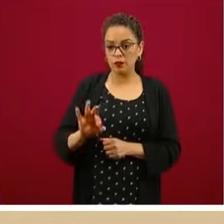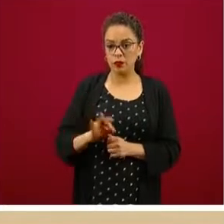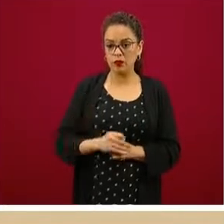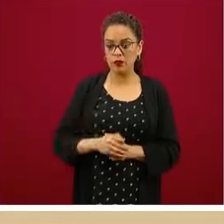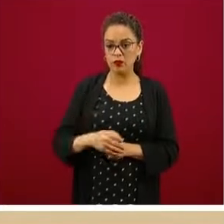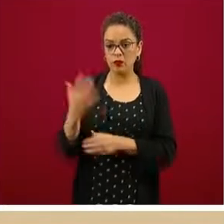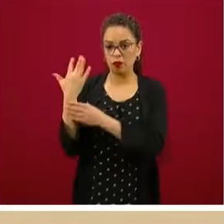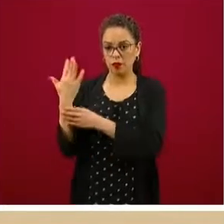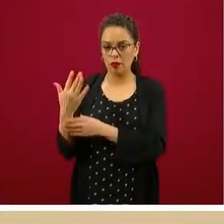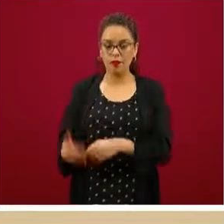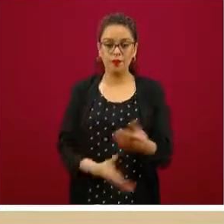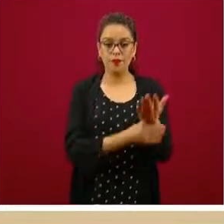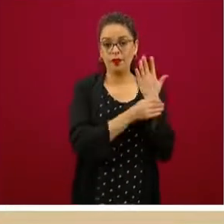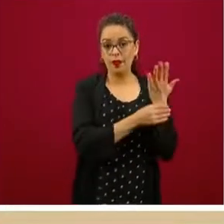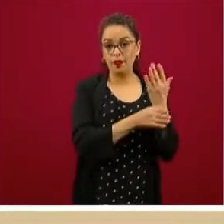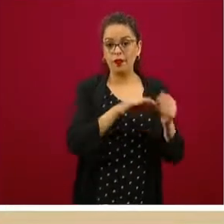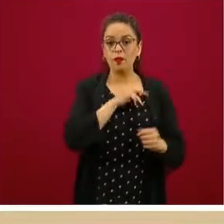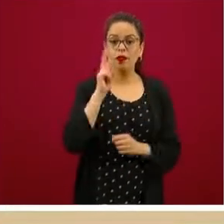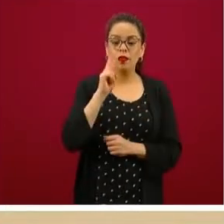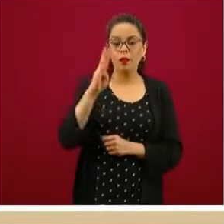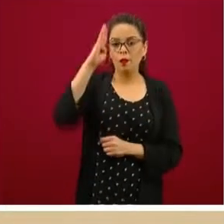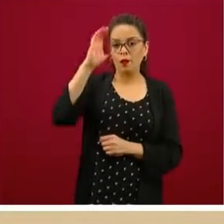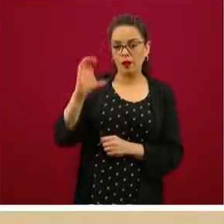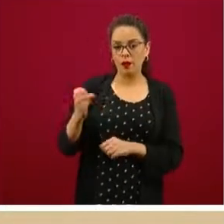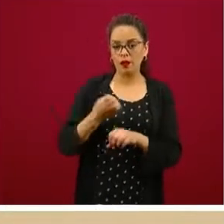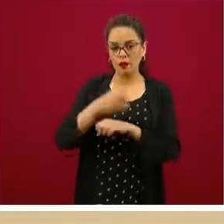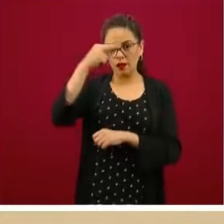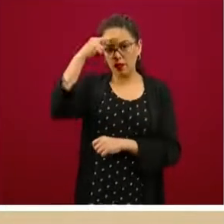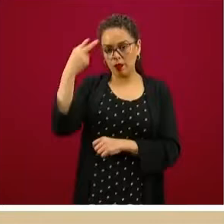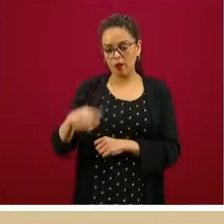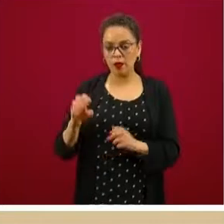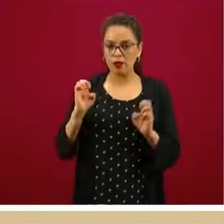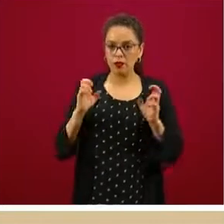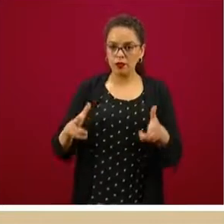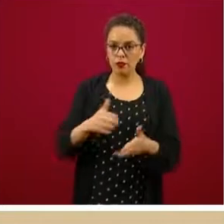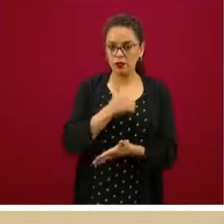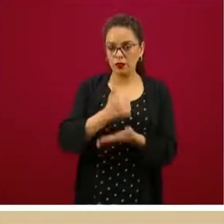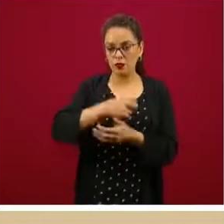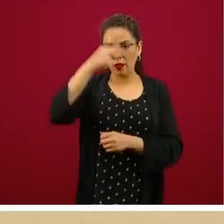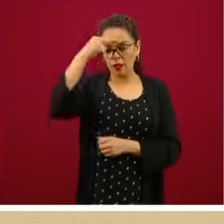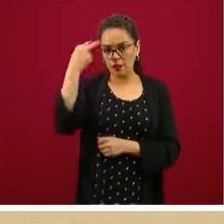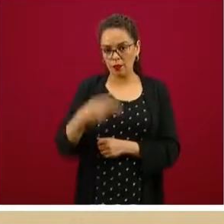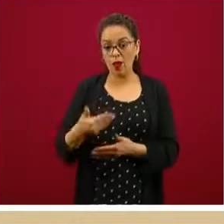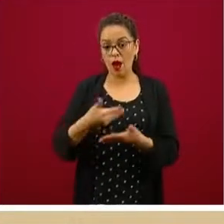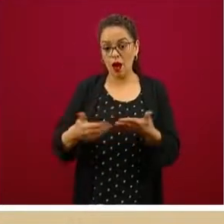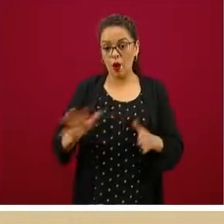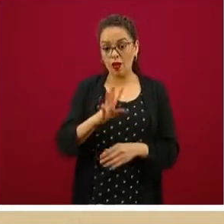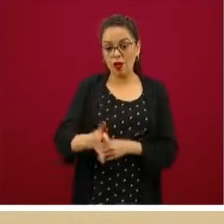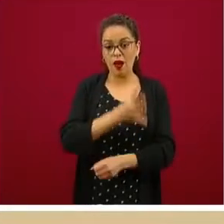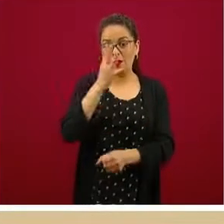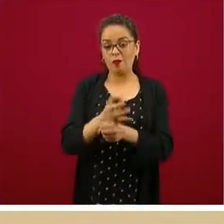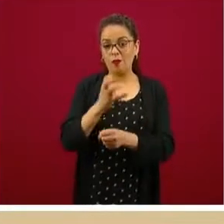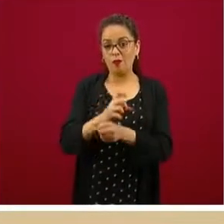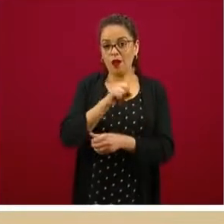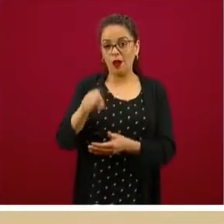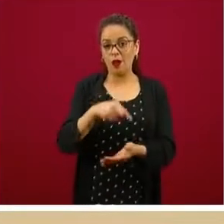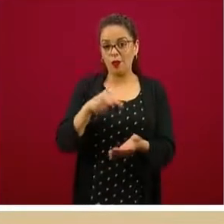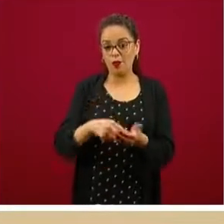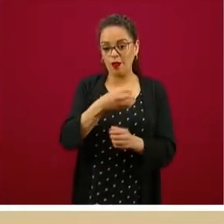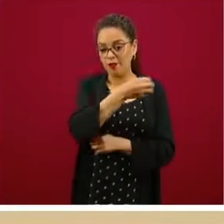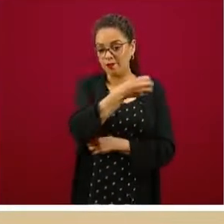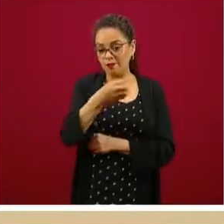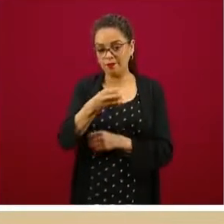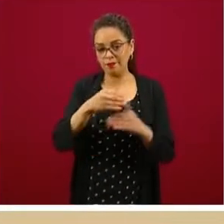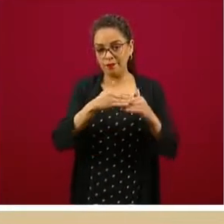lado izquierdo tenemos Baja California, Estado de México, Chiapas, Ciudad de México, ahora ya en el cuarto lugar de orden de